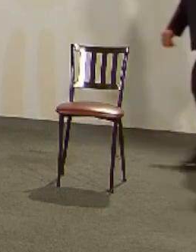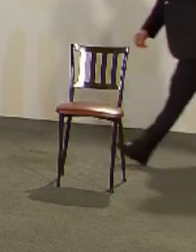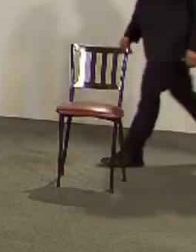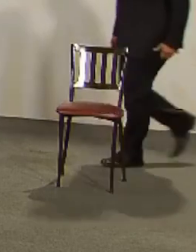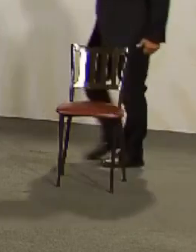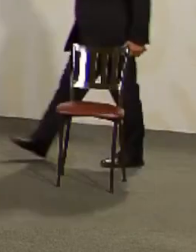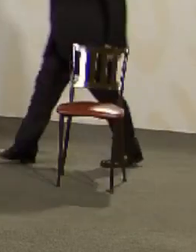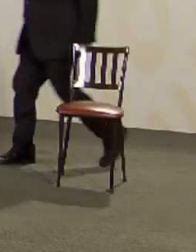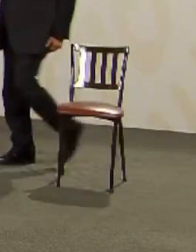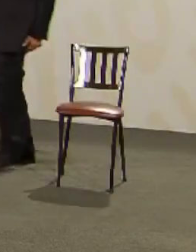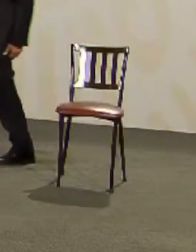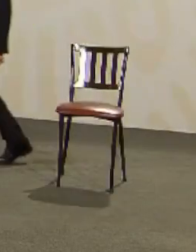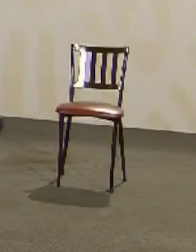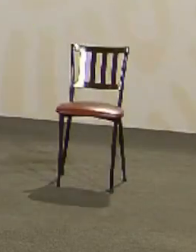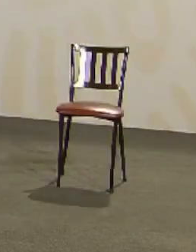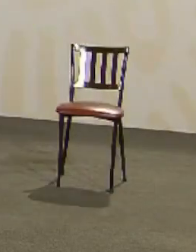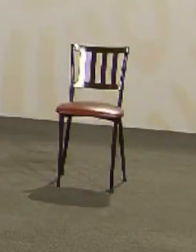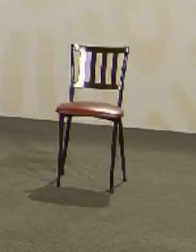tardes.